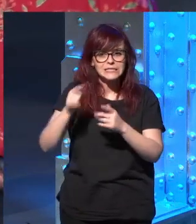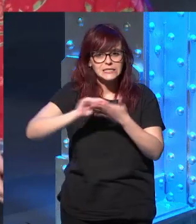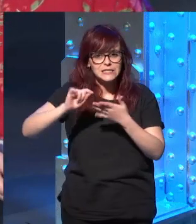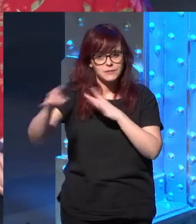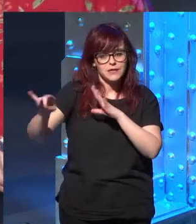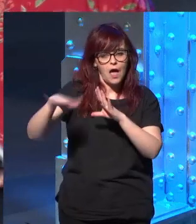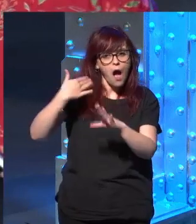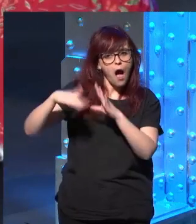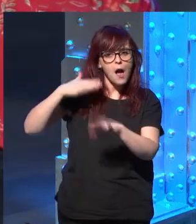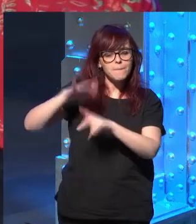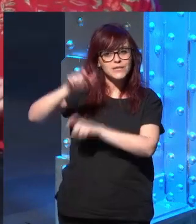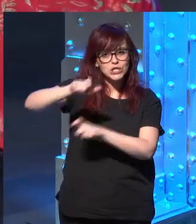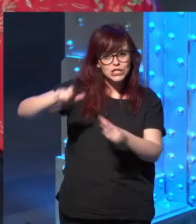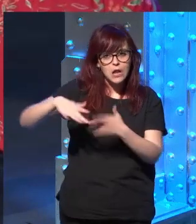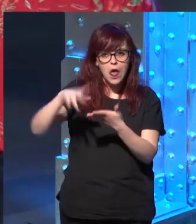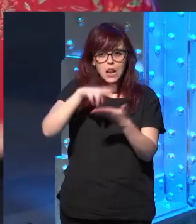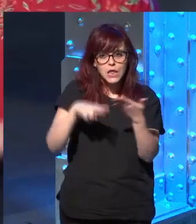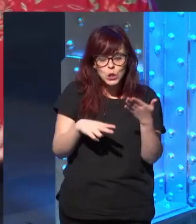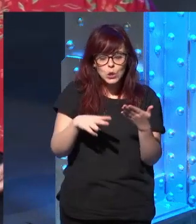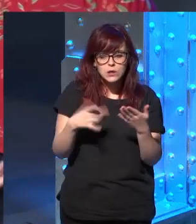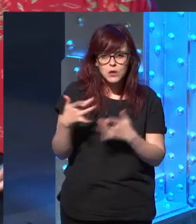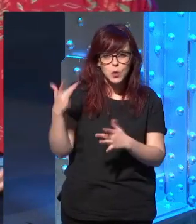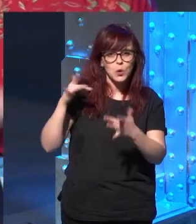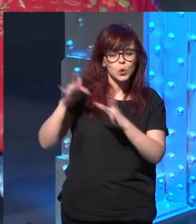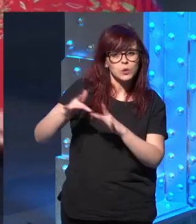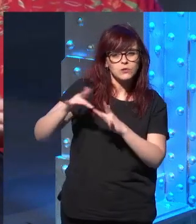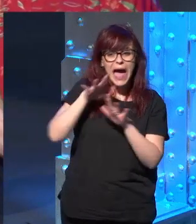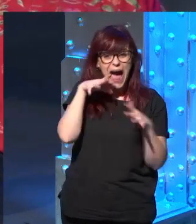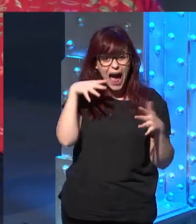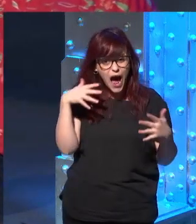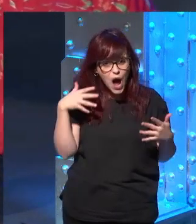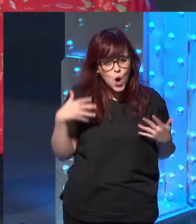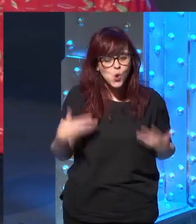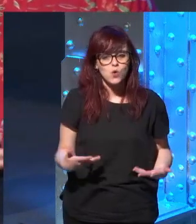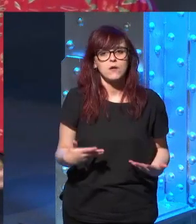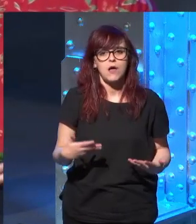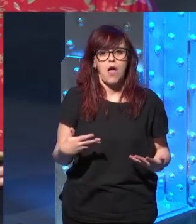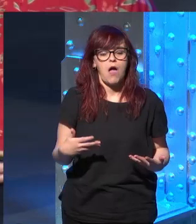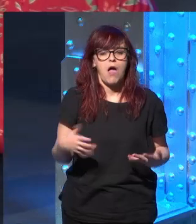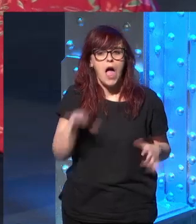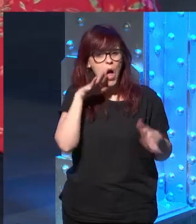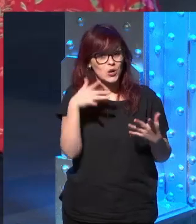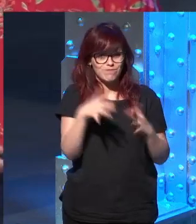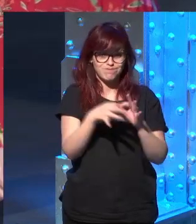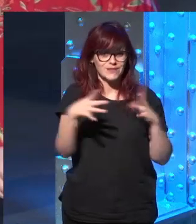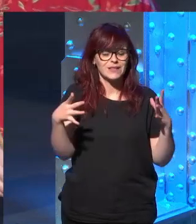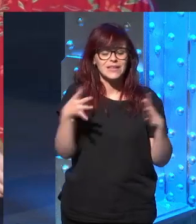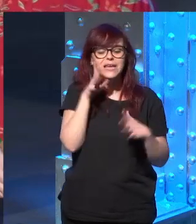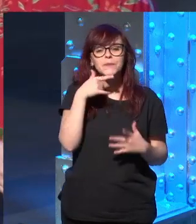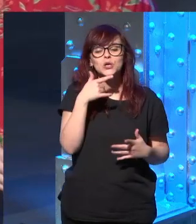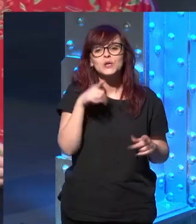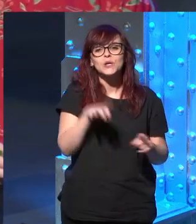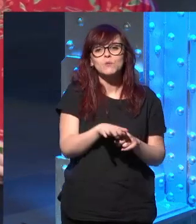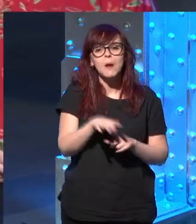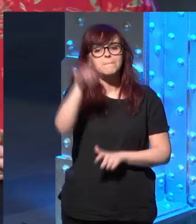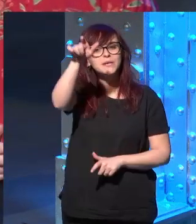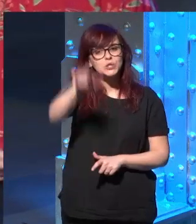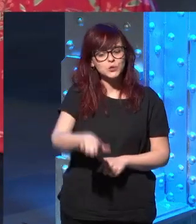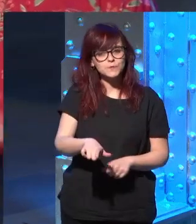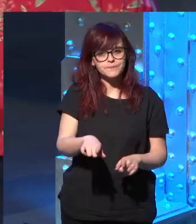pero todo el mundo lo había leído. Yo no tengo la sensación de que ahora sea así, y tampoco tengo la sensación de que alguien